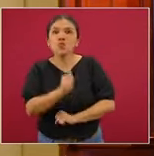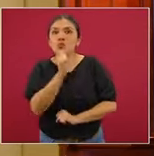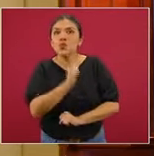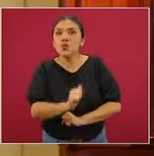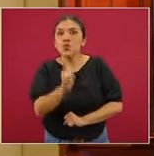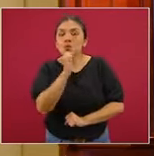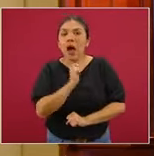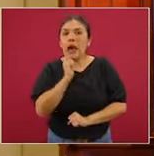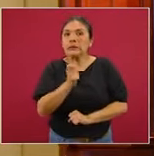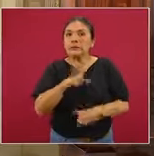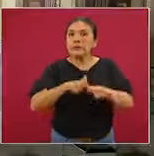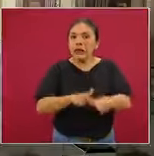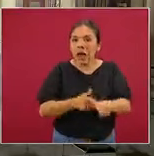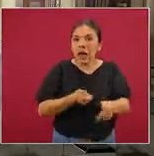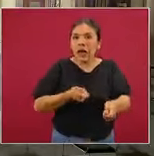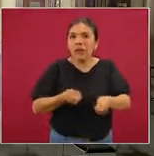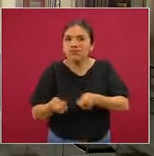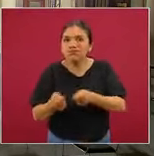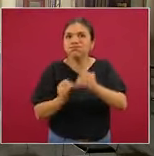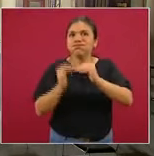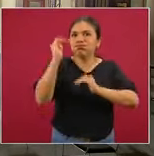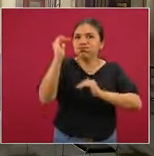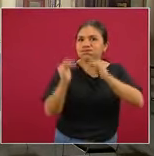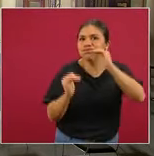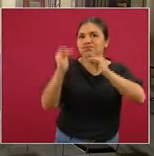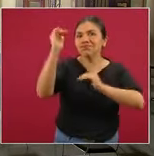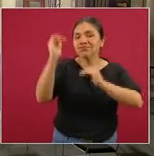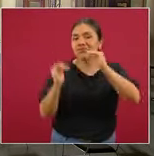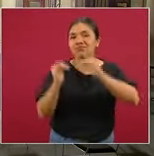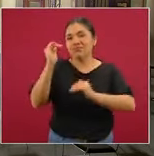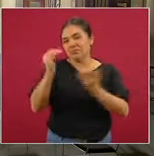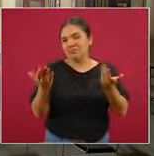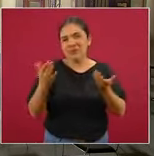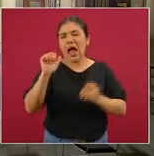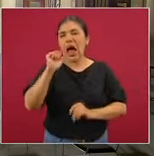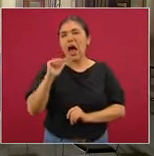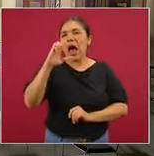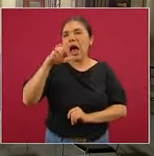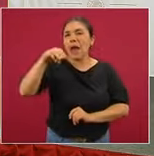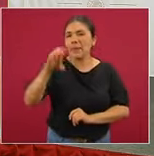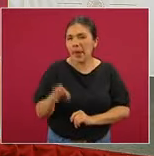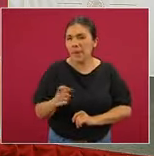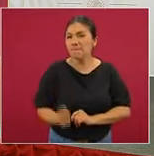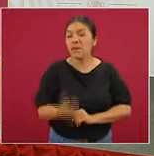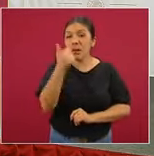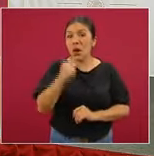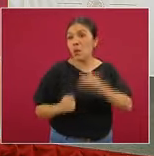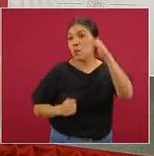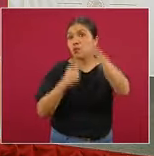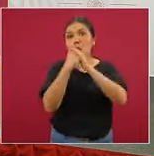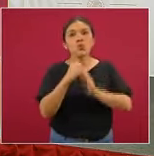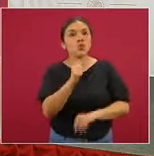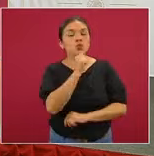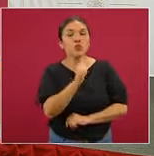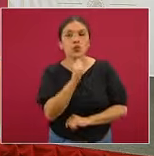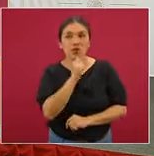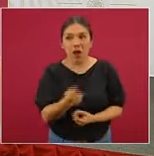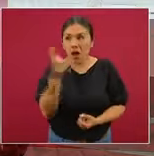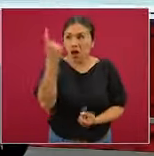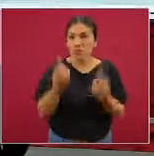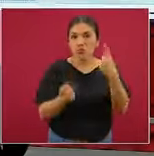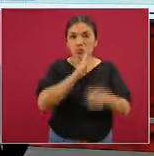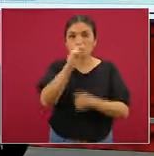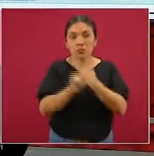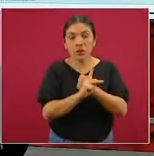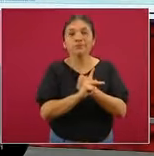pico, su primer acmé o la primera ola, depende cómo le quieran ustedes denominar a estas curvas, y